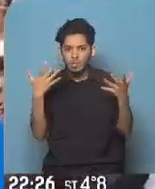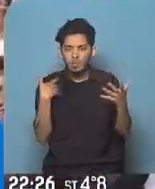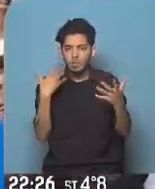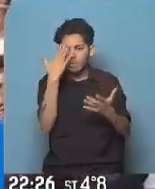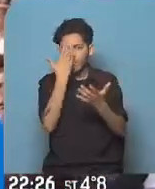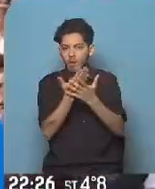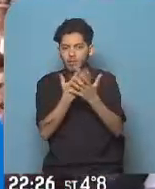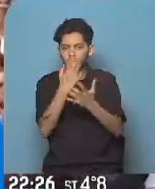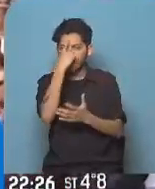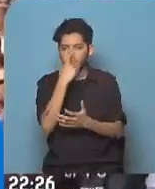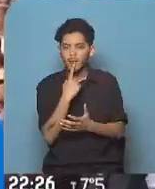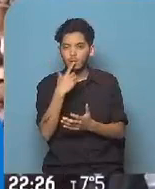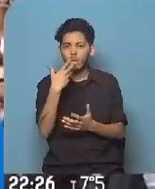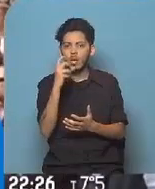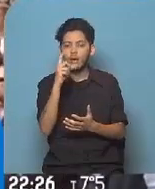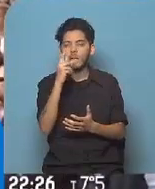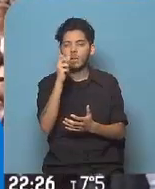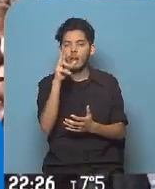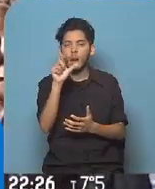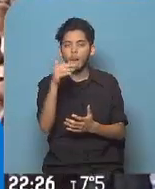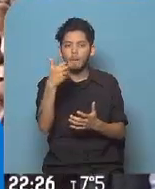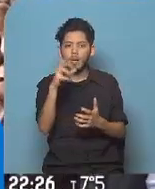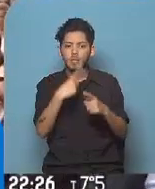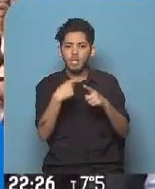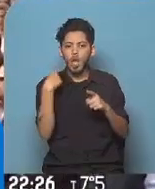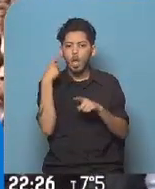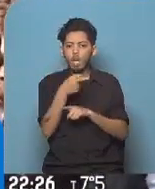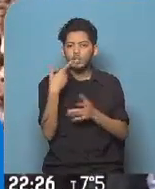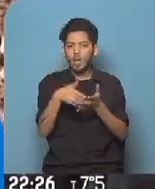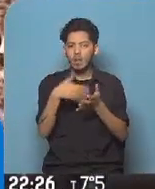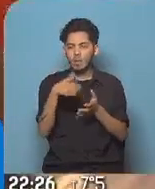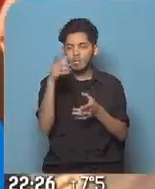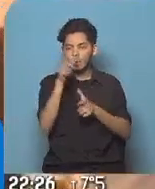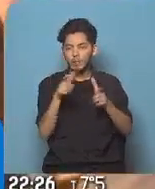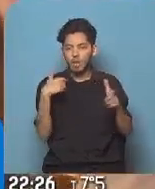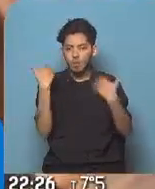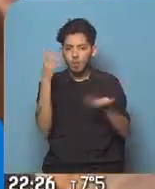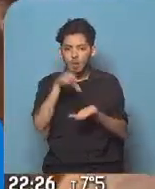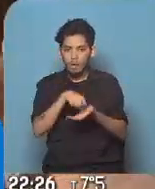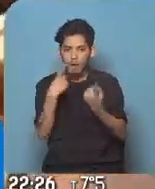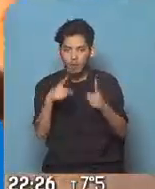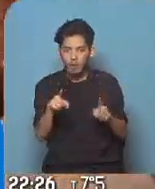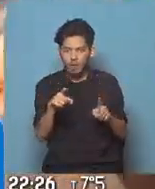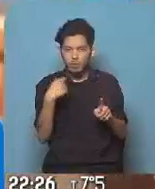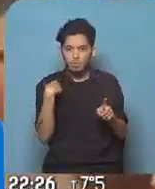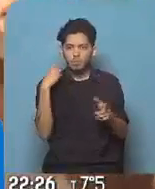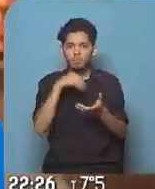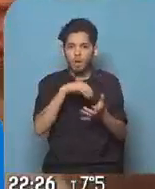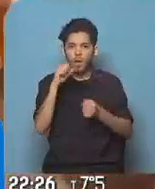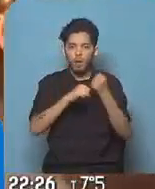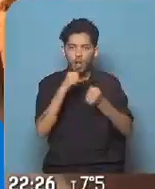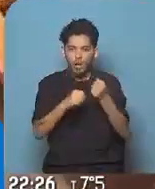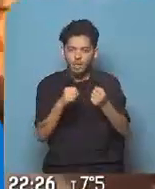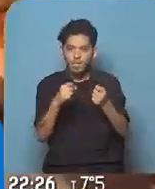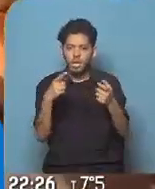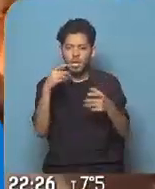estatua de Karl Marx para rechazar la discriminación contra los inmigrantes. Pero la escalada de violencia también se alentó